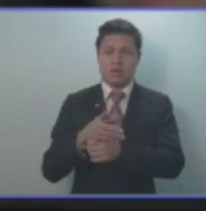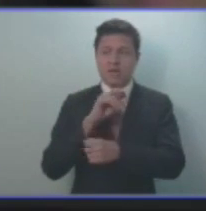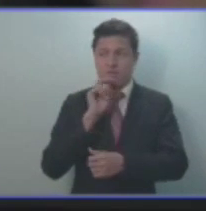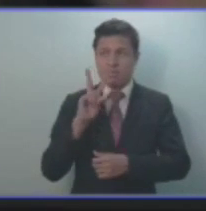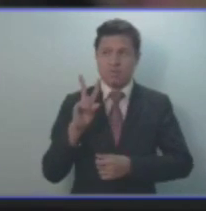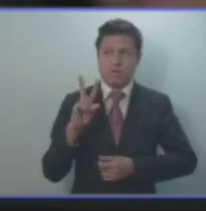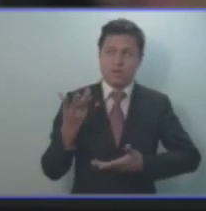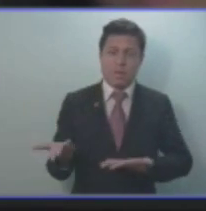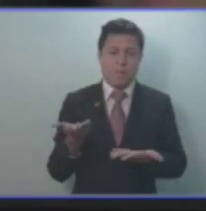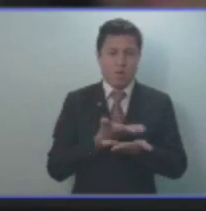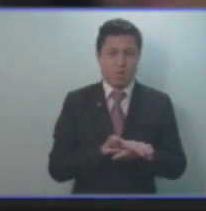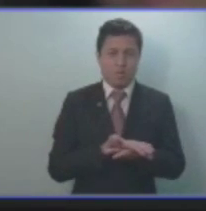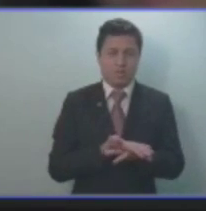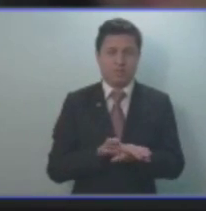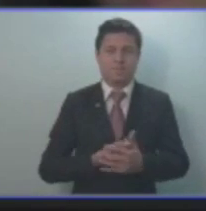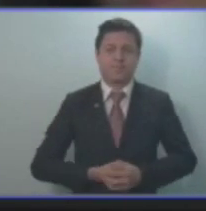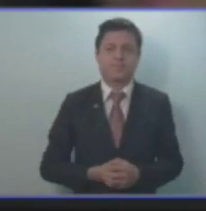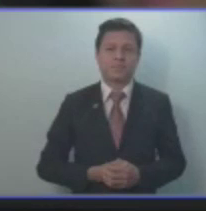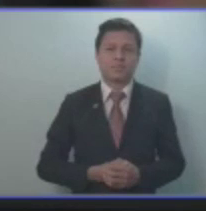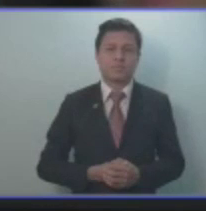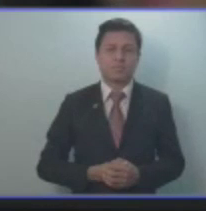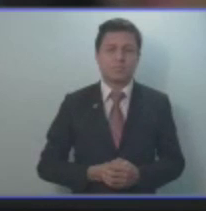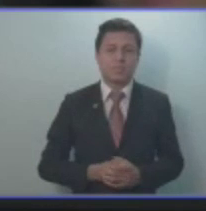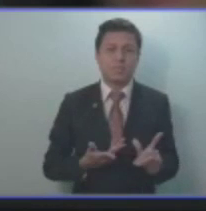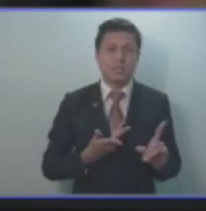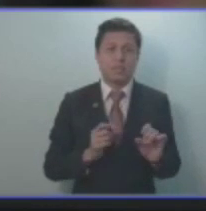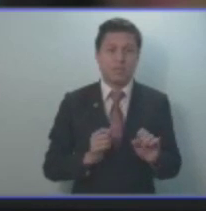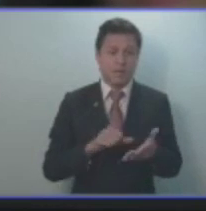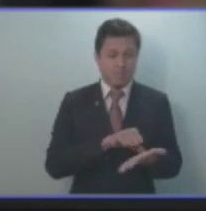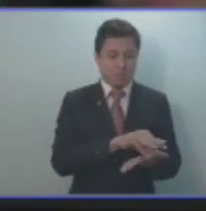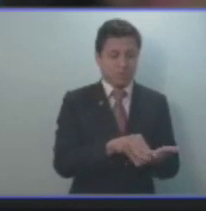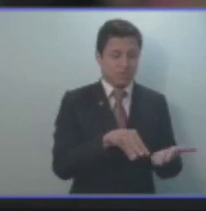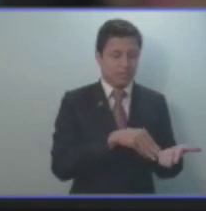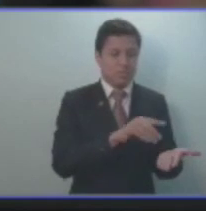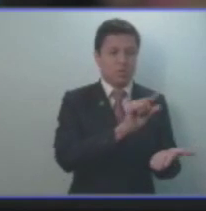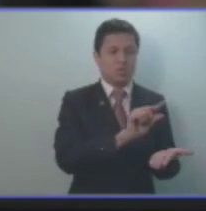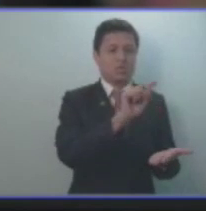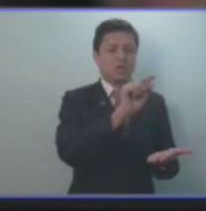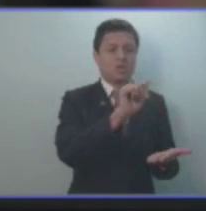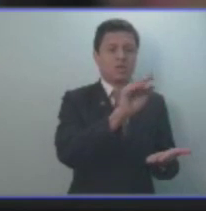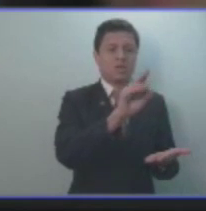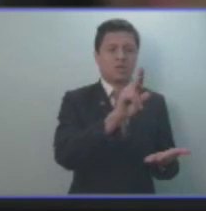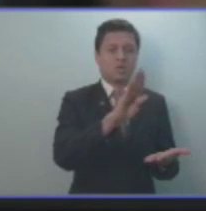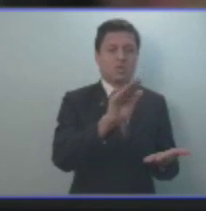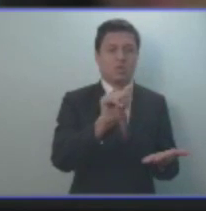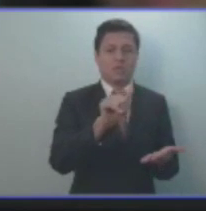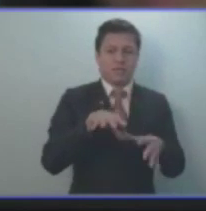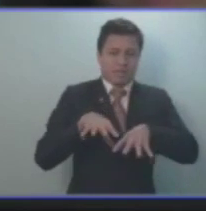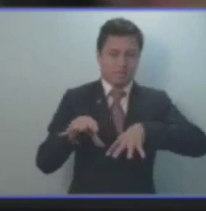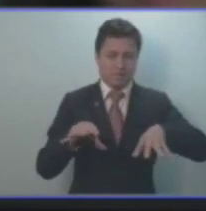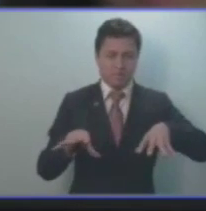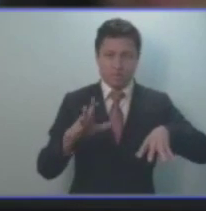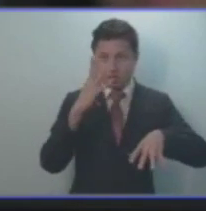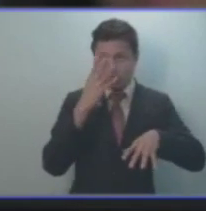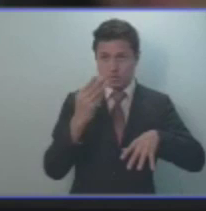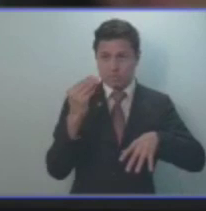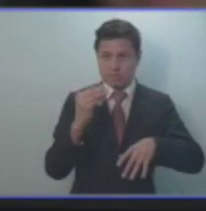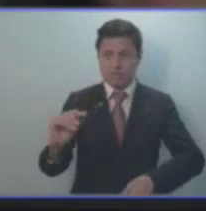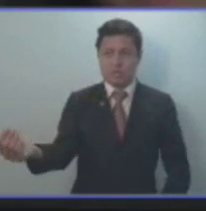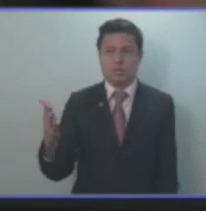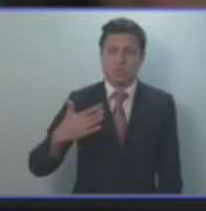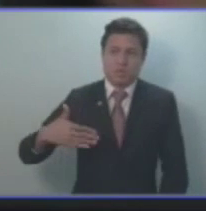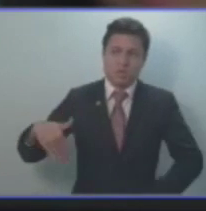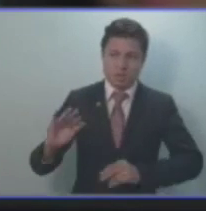FMLN. En el sentido, se declara el municipio de Tacuba, departamento de Aguachapán, territorio